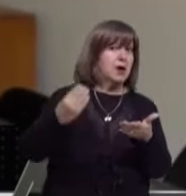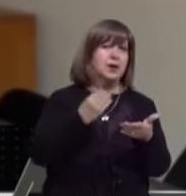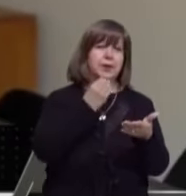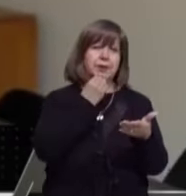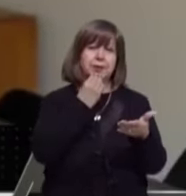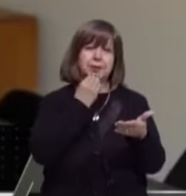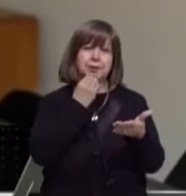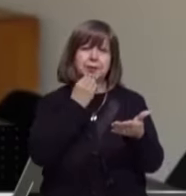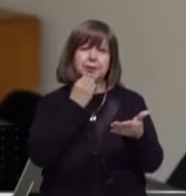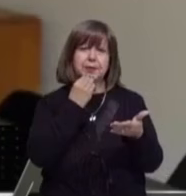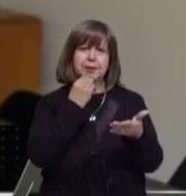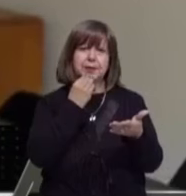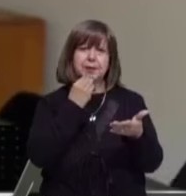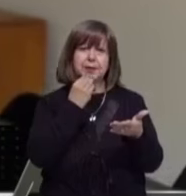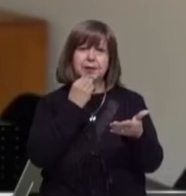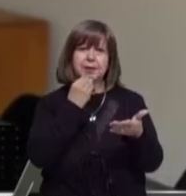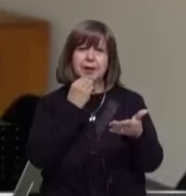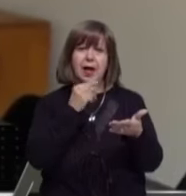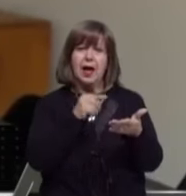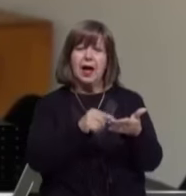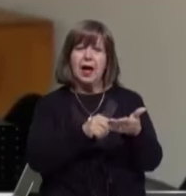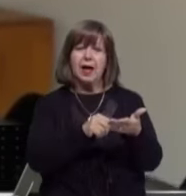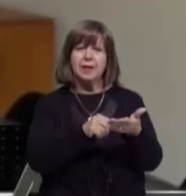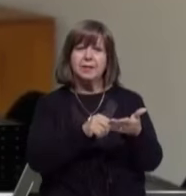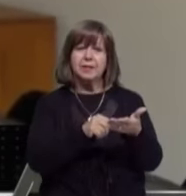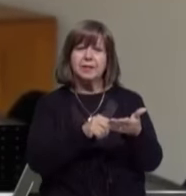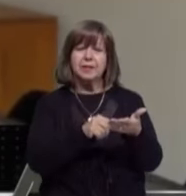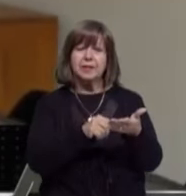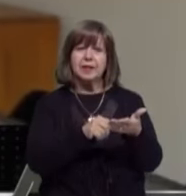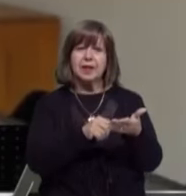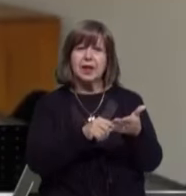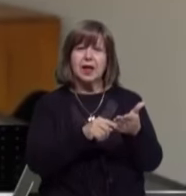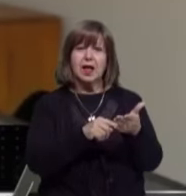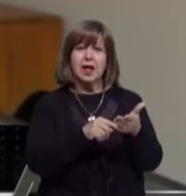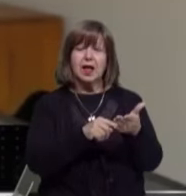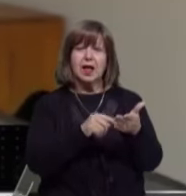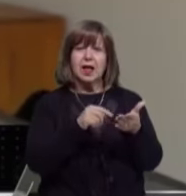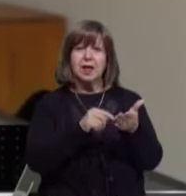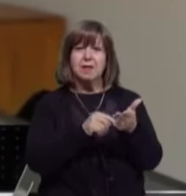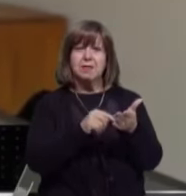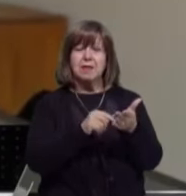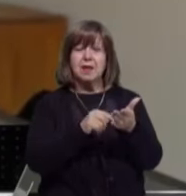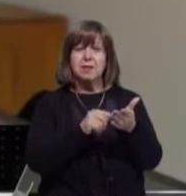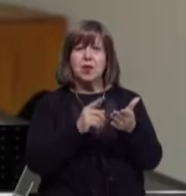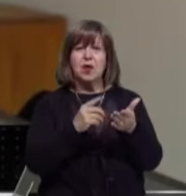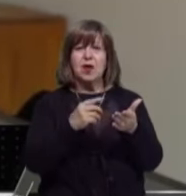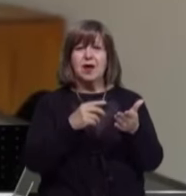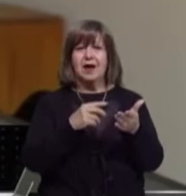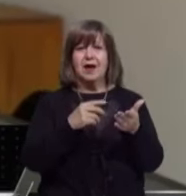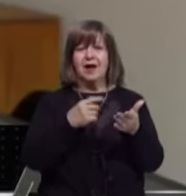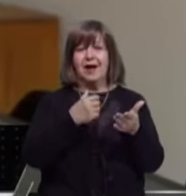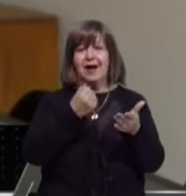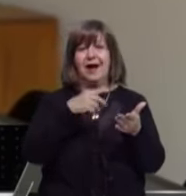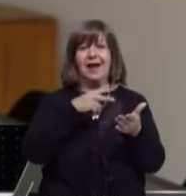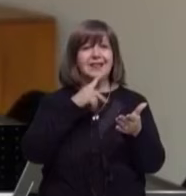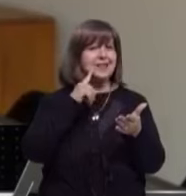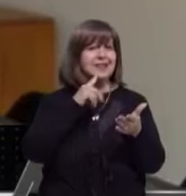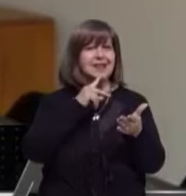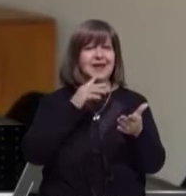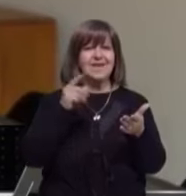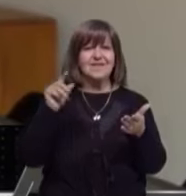simularlo es que junto con esos links se produjo la activación del antivirus en el dispositivo del que estábamos